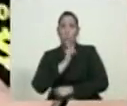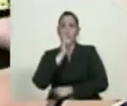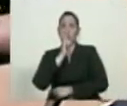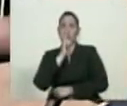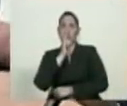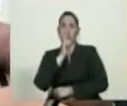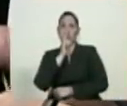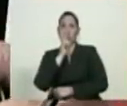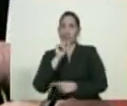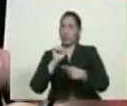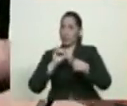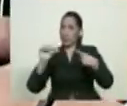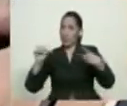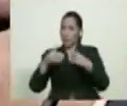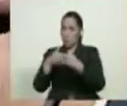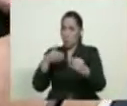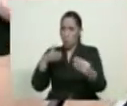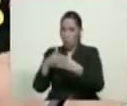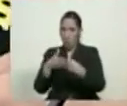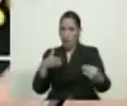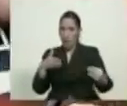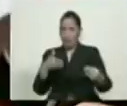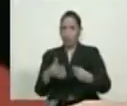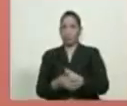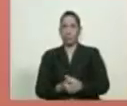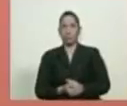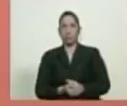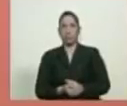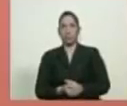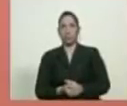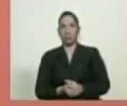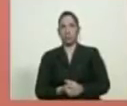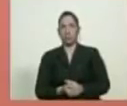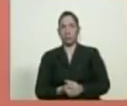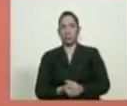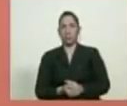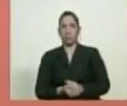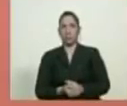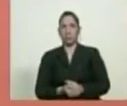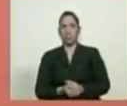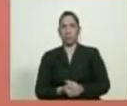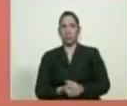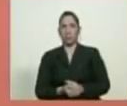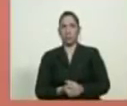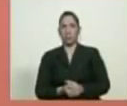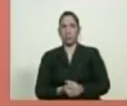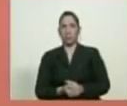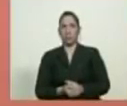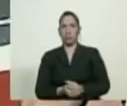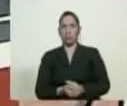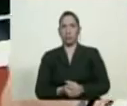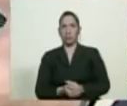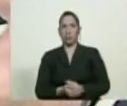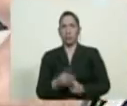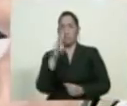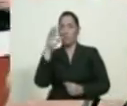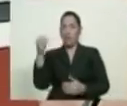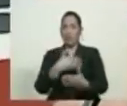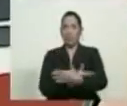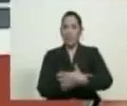estoy hablando del cambio de ICOM, estoy refiriéndome al cambio criminal, al que ustedes llaman dólar Cúcuta, etcétera, 20 millones de bolívares